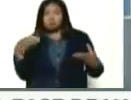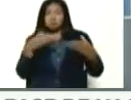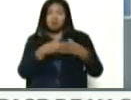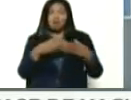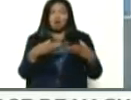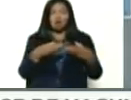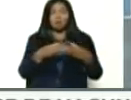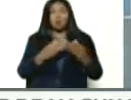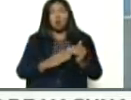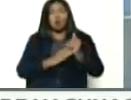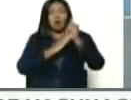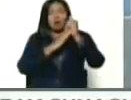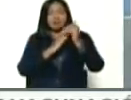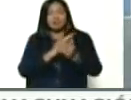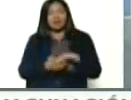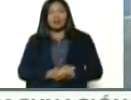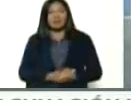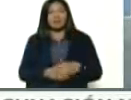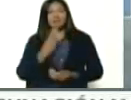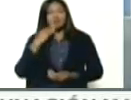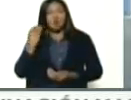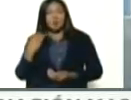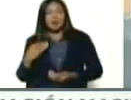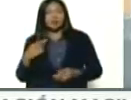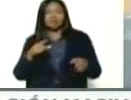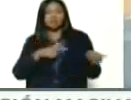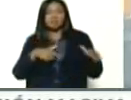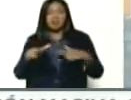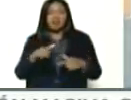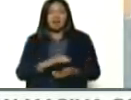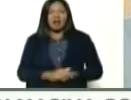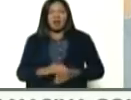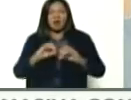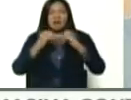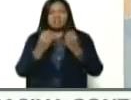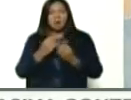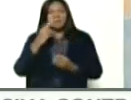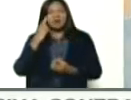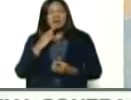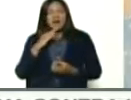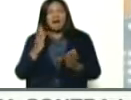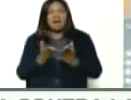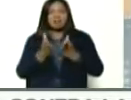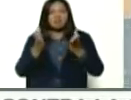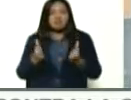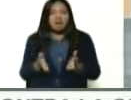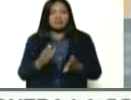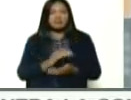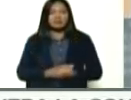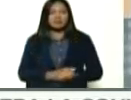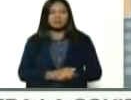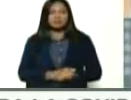los líderes las liderezas de la organización bolivariana de estudiantes